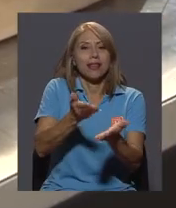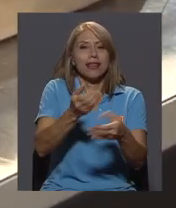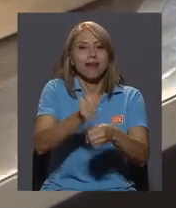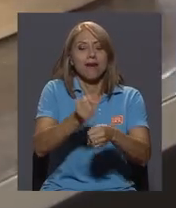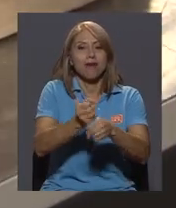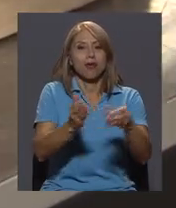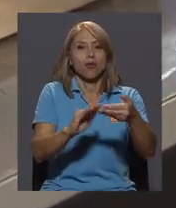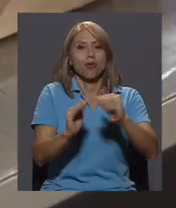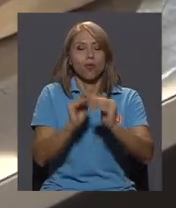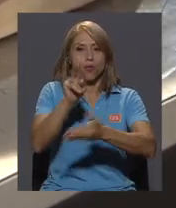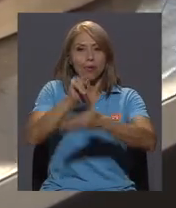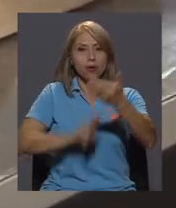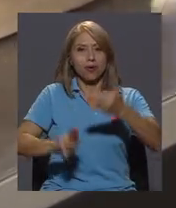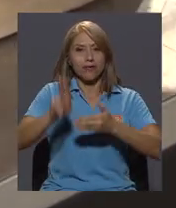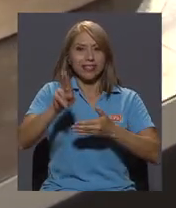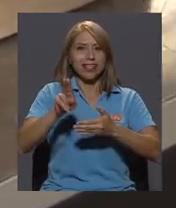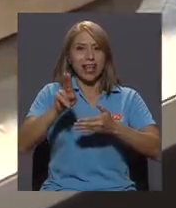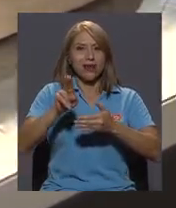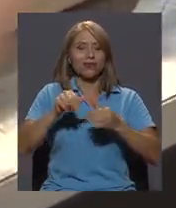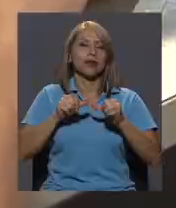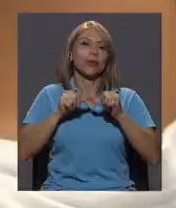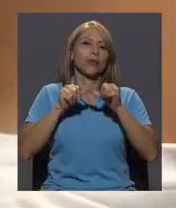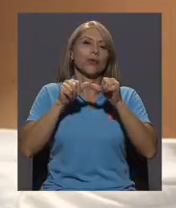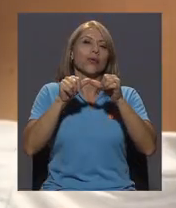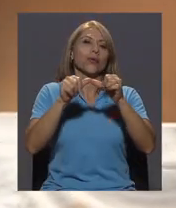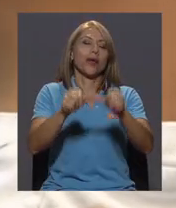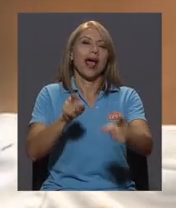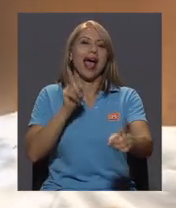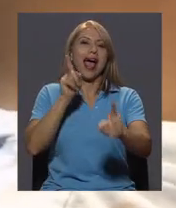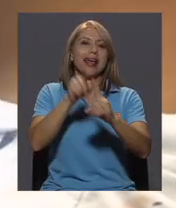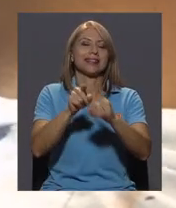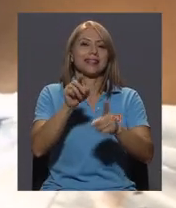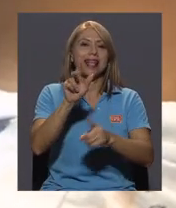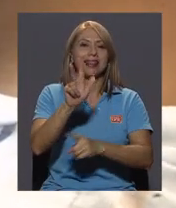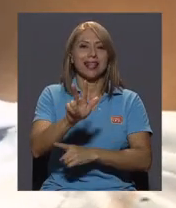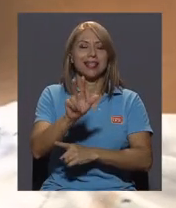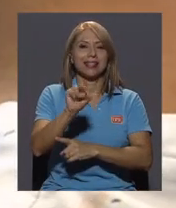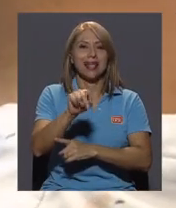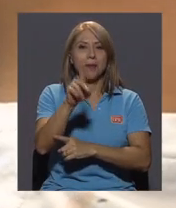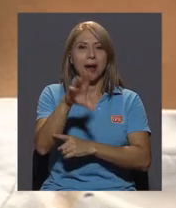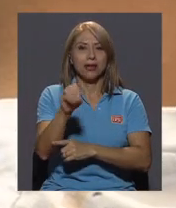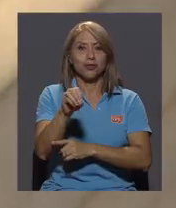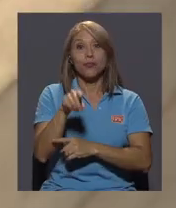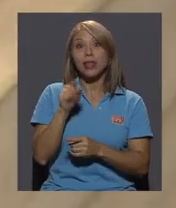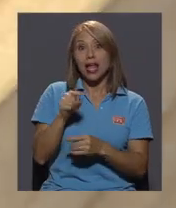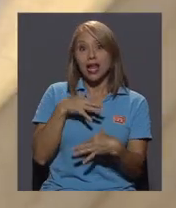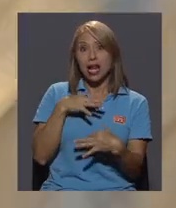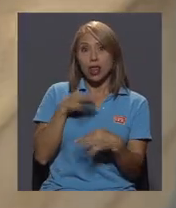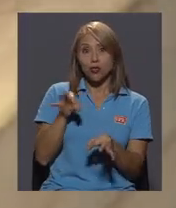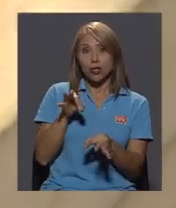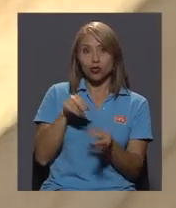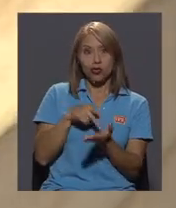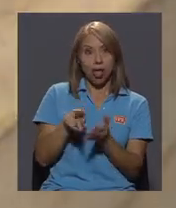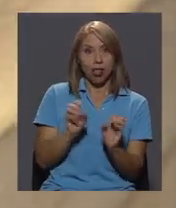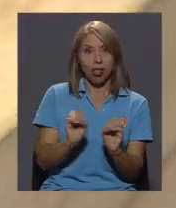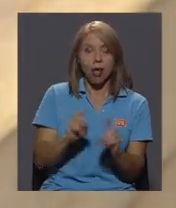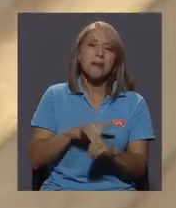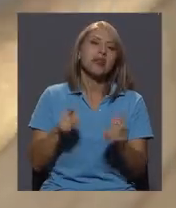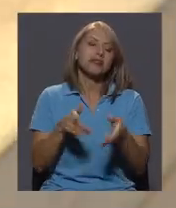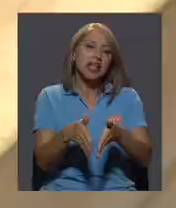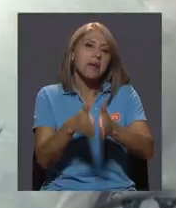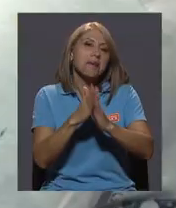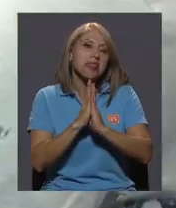trabajo comunal universitario que se extenderá hasta el 3 de marzo. Aunque son gratuitos, se está solicitando